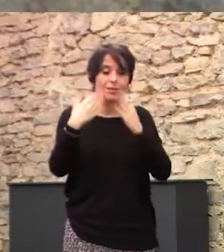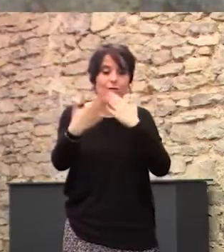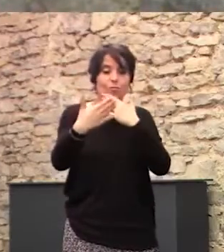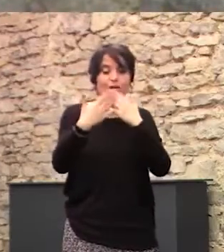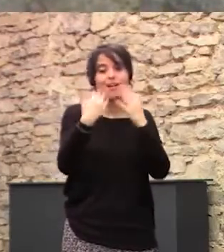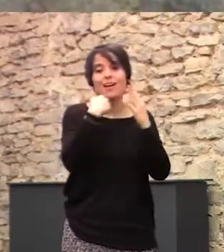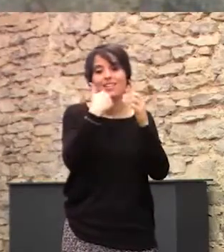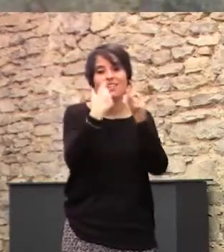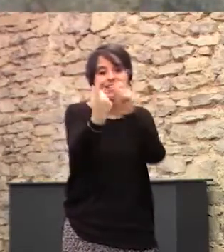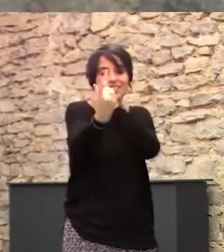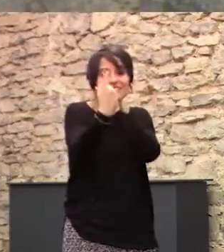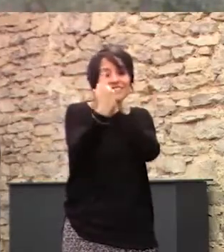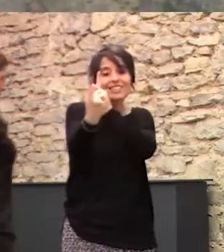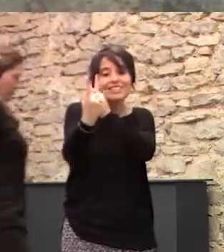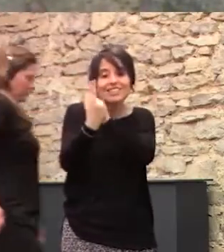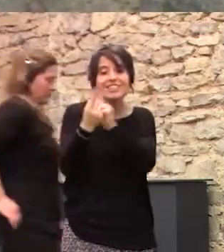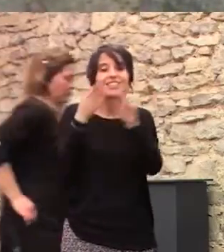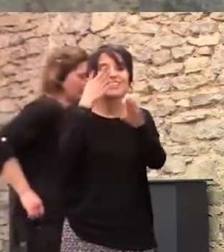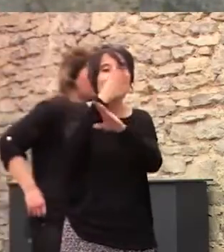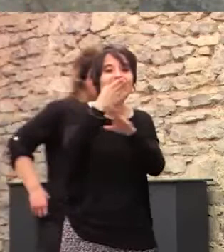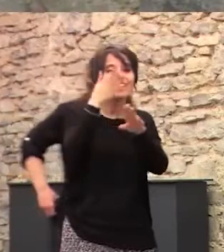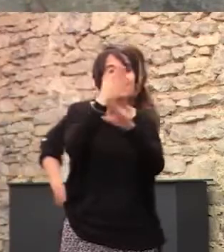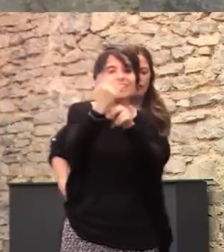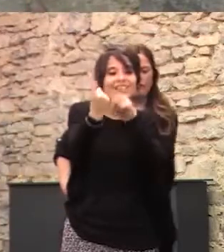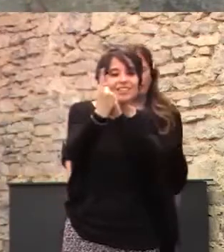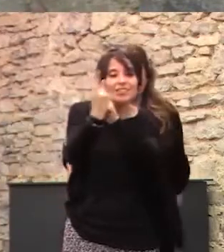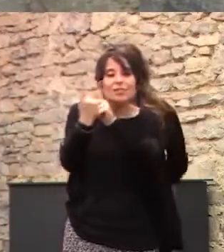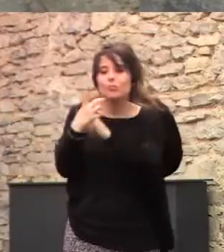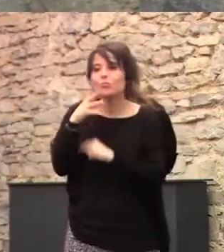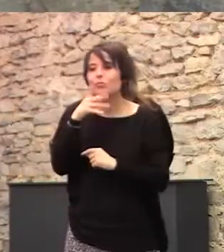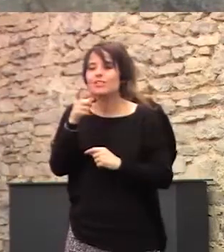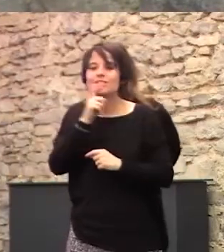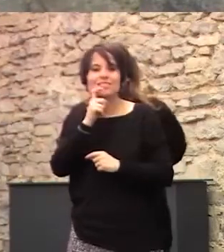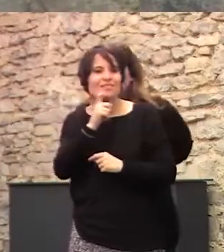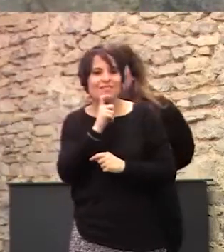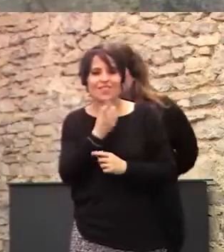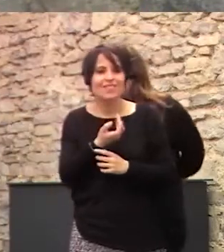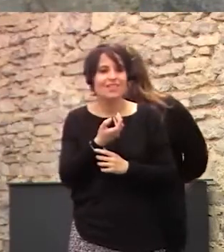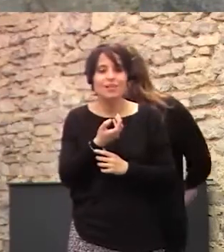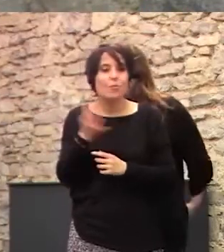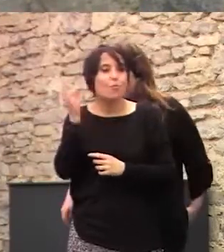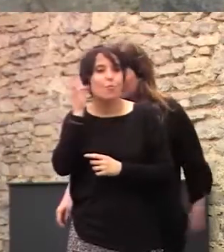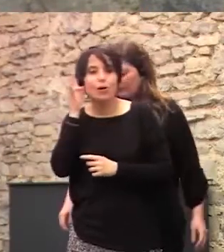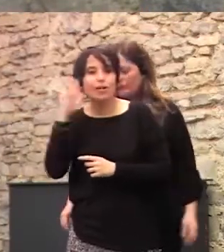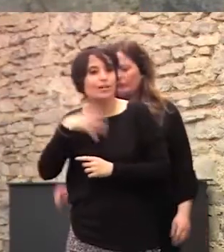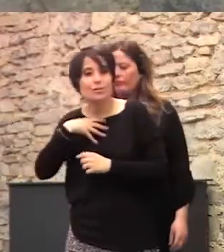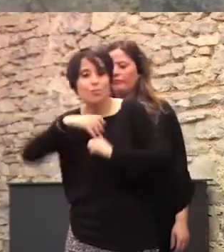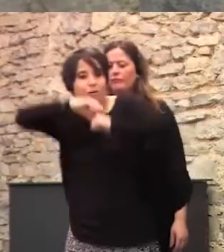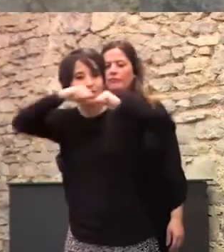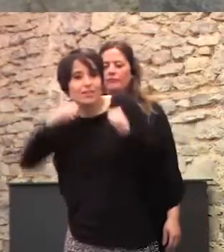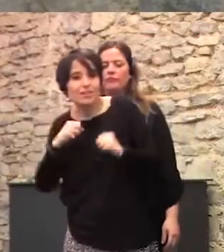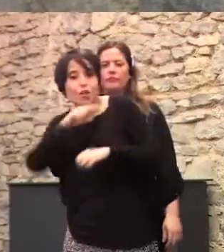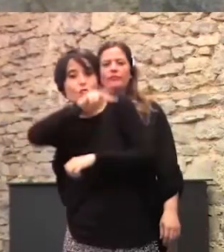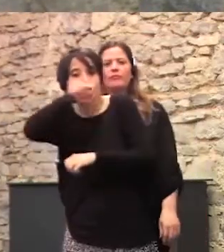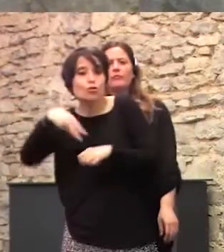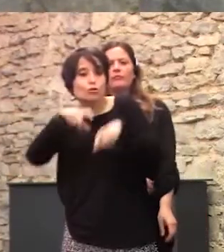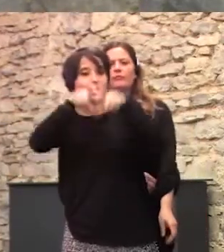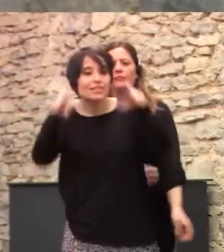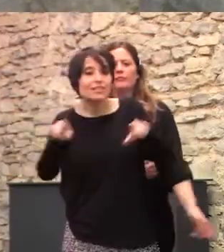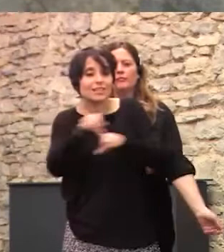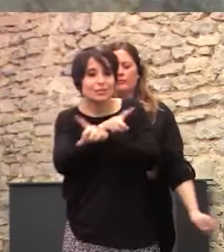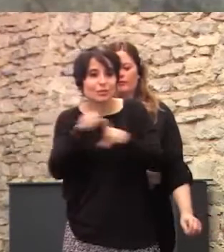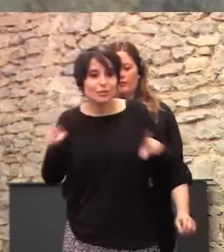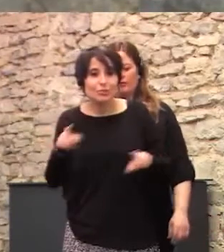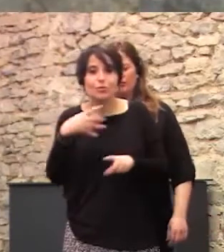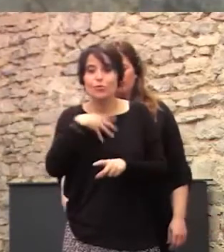puerta, casi de casa a casa, porque es muy difícil. Hay mujeres que no pueden salir ni las 2 horas estipuladas, ¿no?,